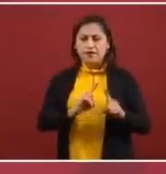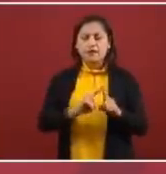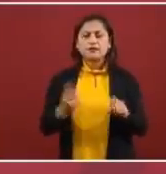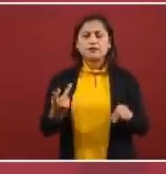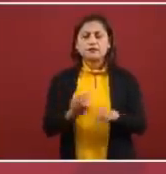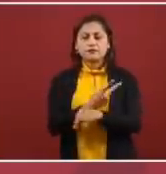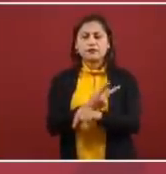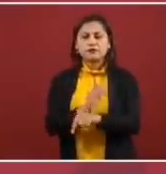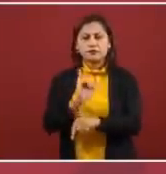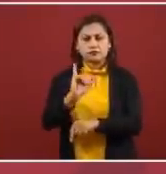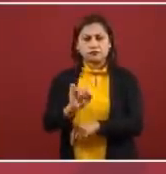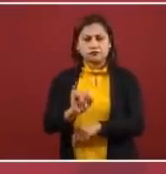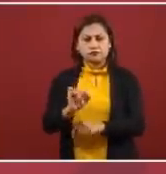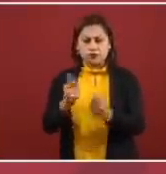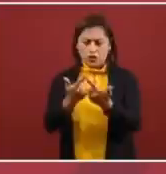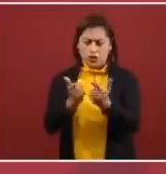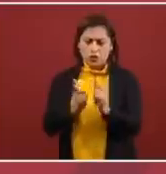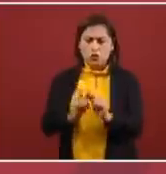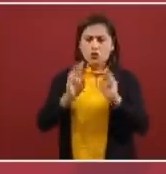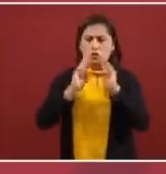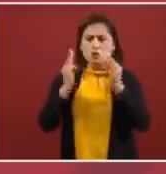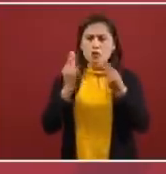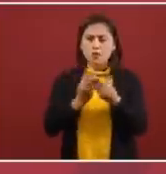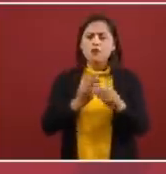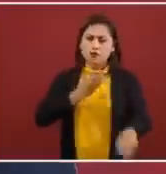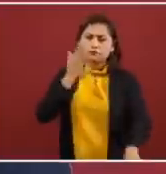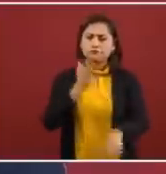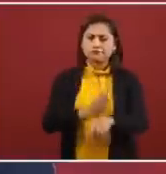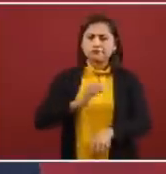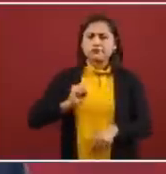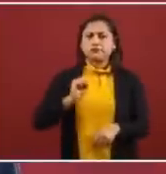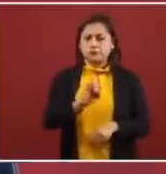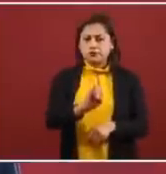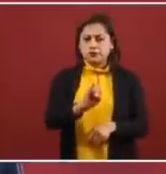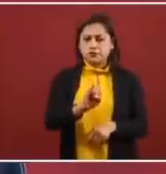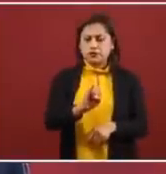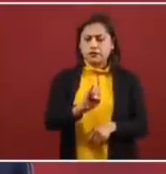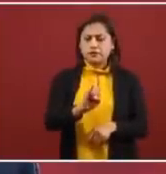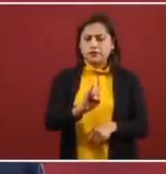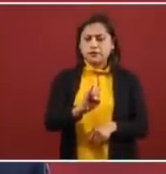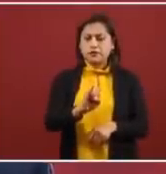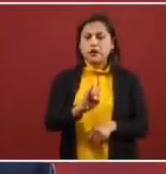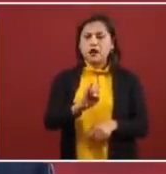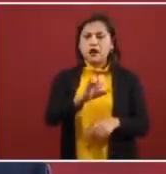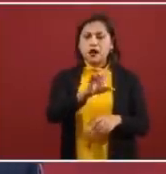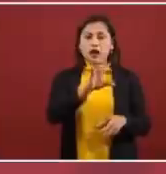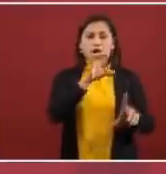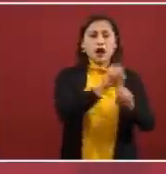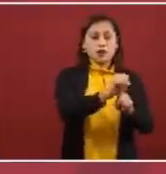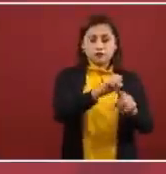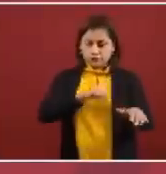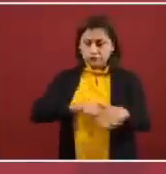presuntos delincuentes se tiene que detener a presuntos delincuentes pero